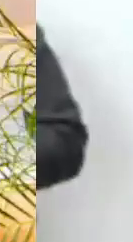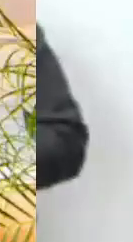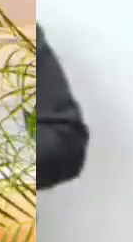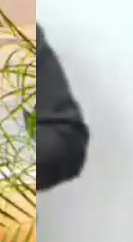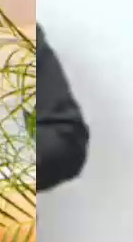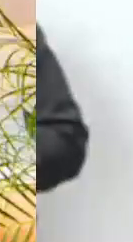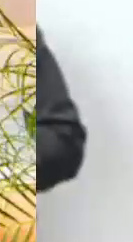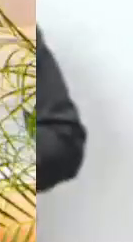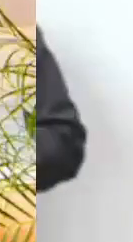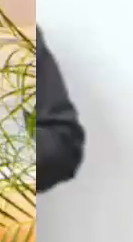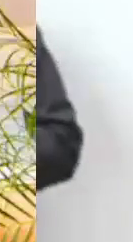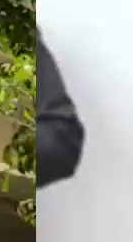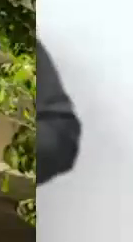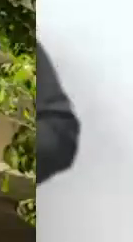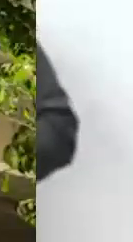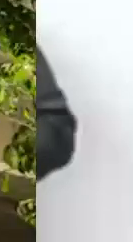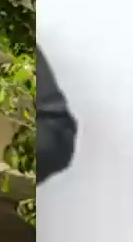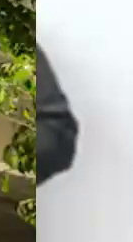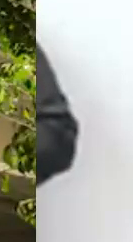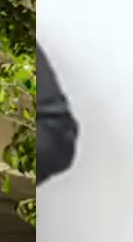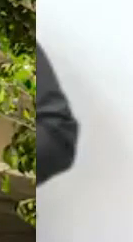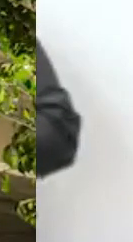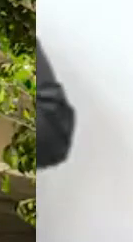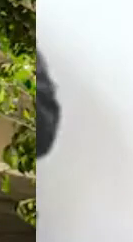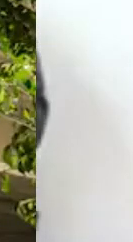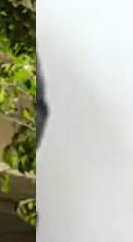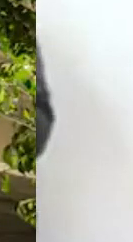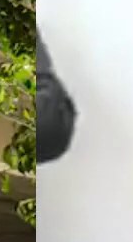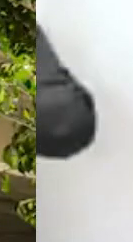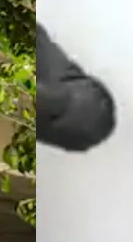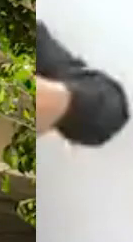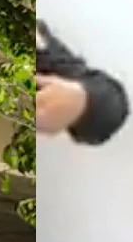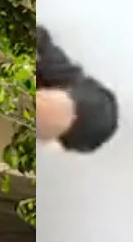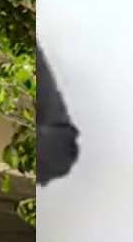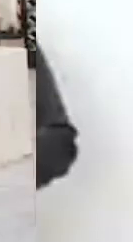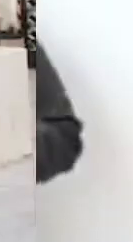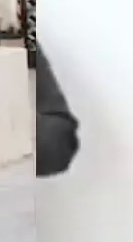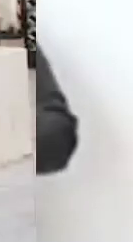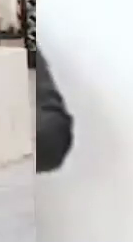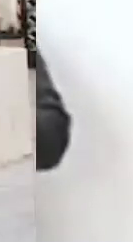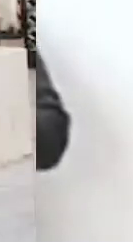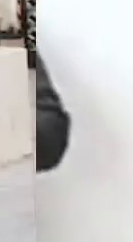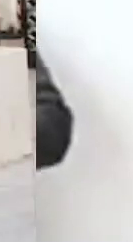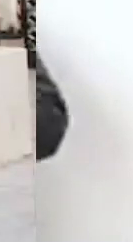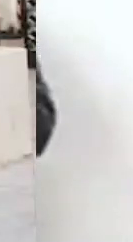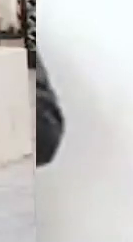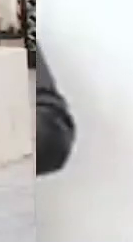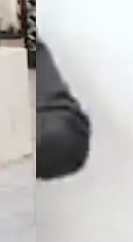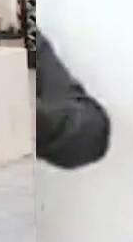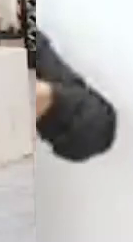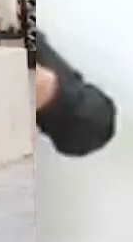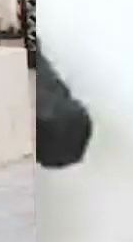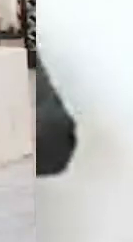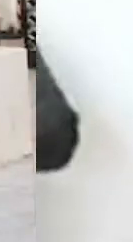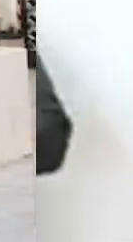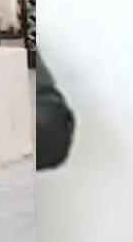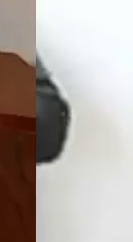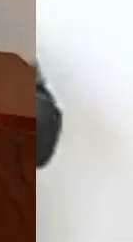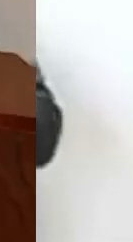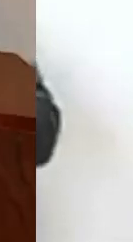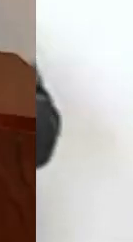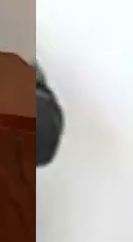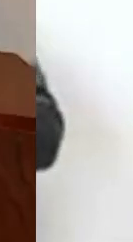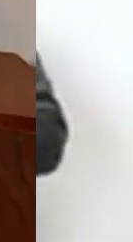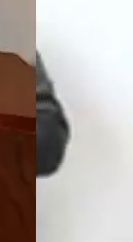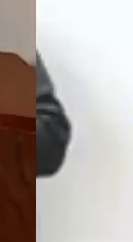que contará con 22 lujosas habitaciones, cada una con decoración única basada en la cosmovisión maya del destino y en el que se invertirán